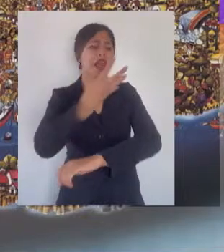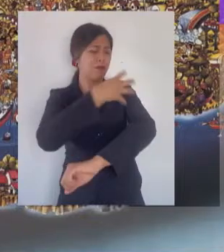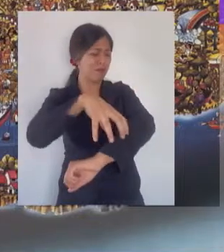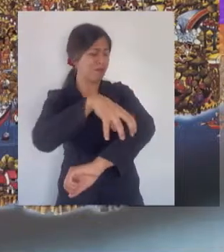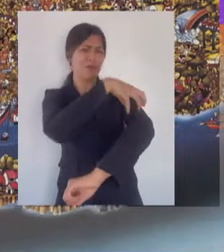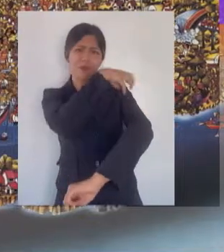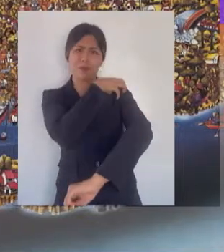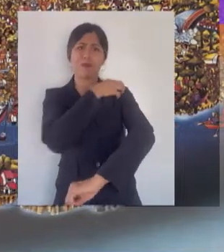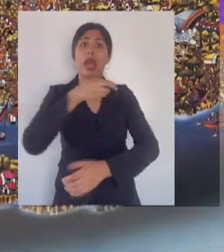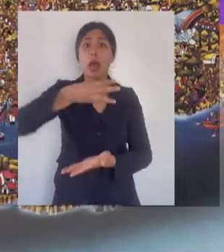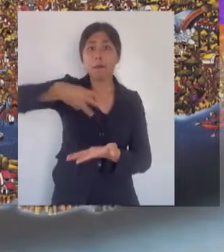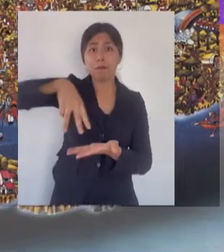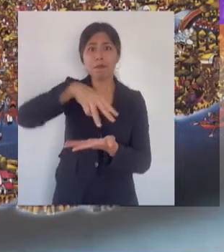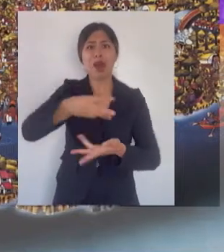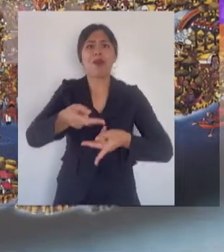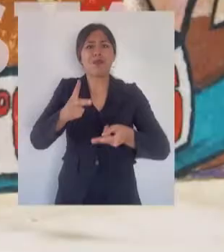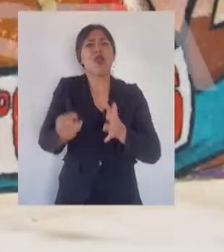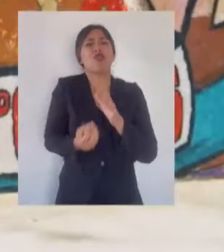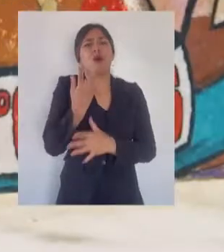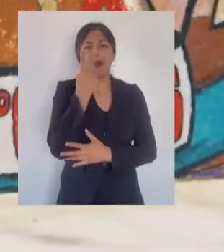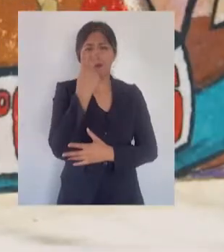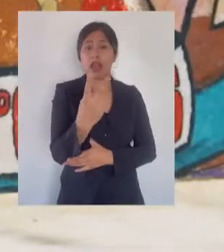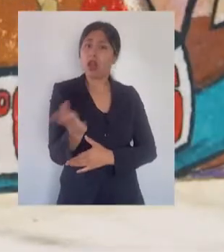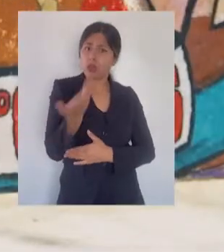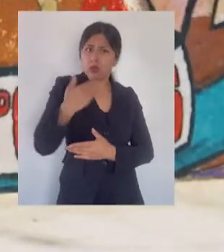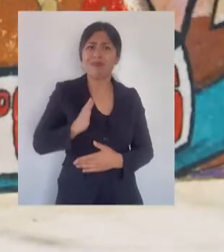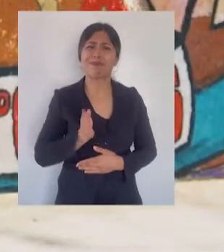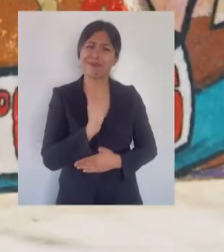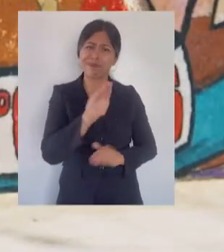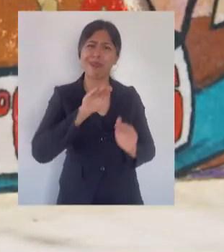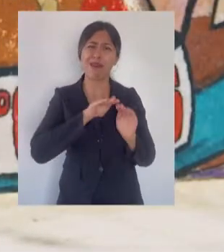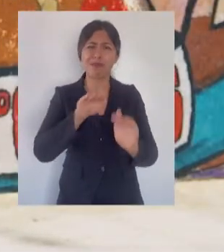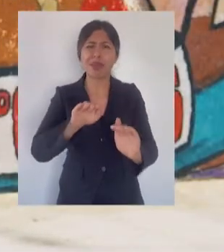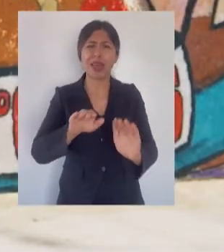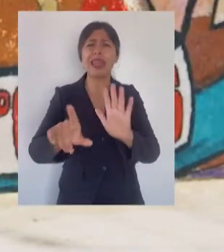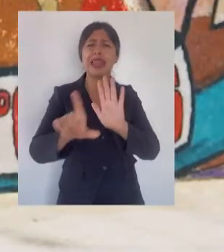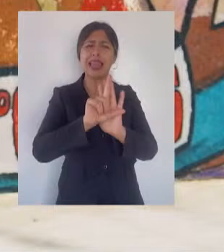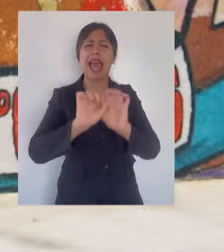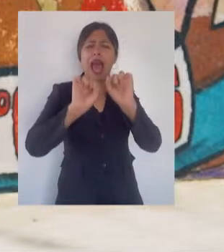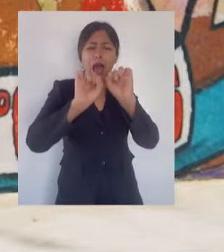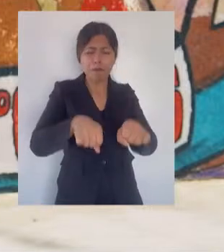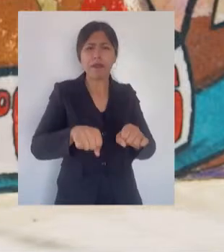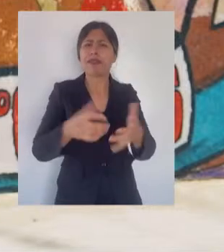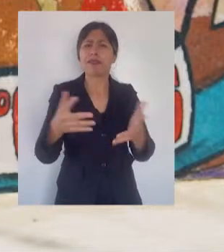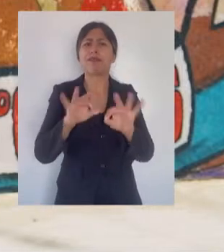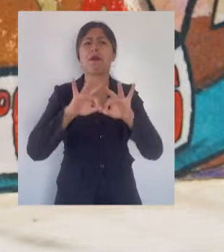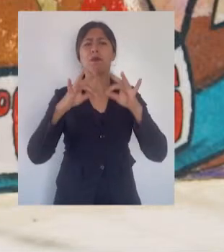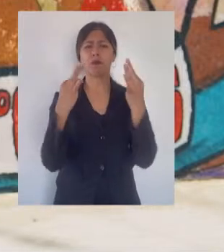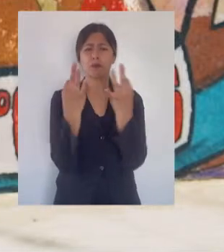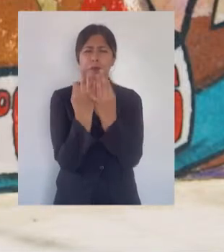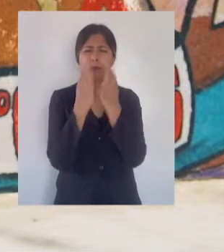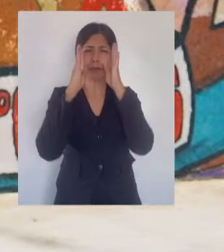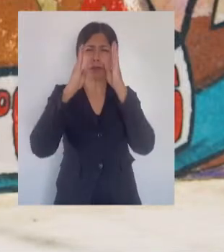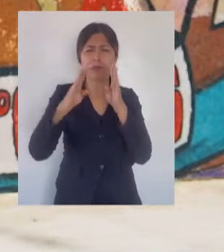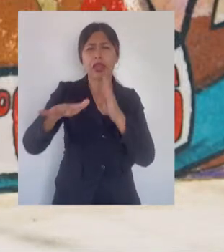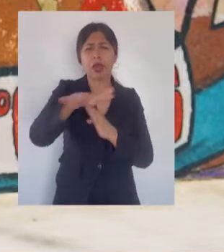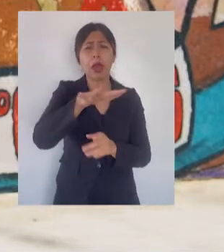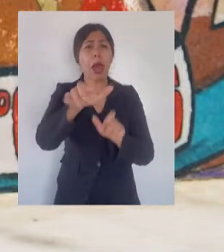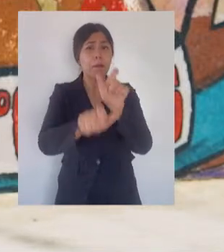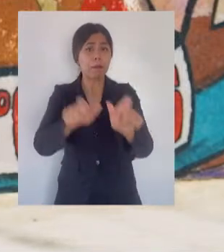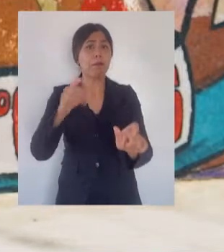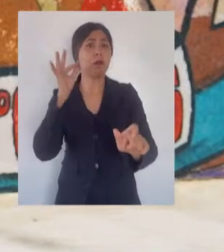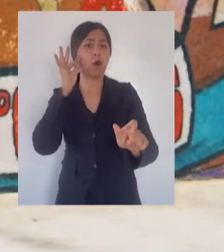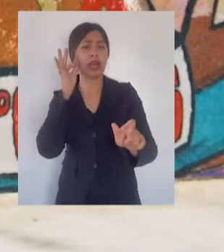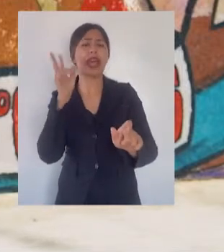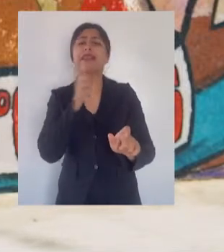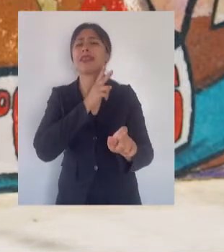maule sur merece una nueva mirada tomaremos la posta y respaldaremos la aprobación de una ley integral que garantice